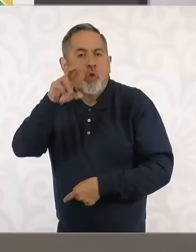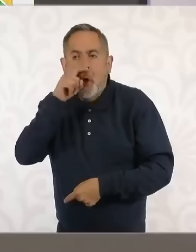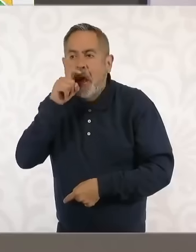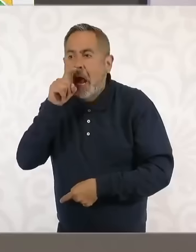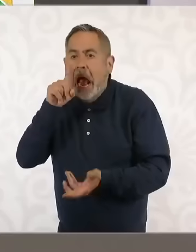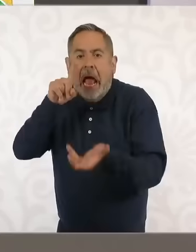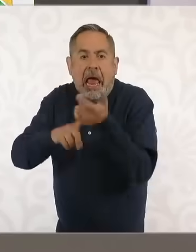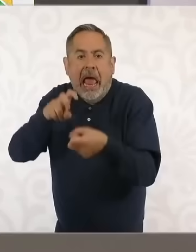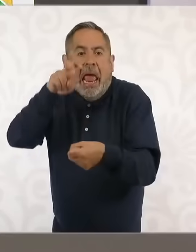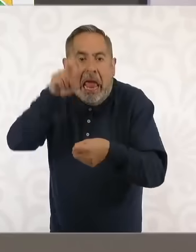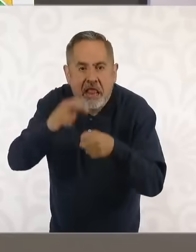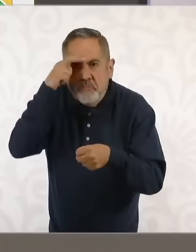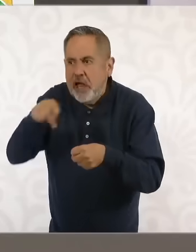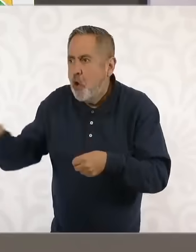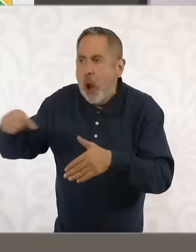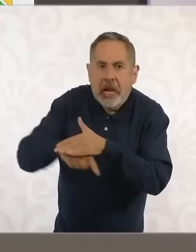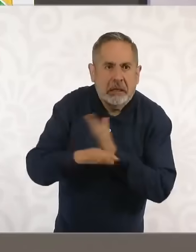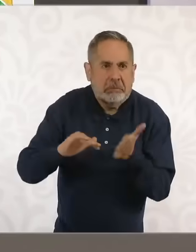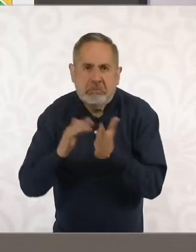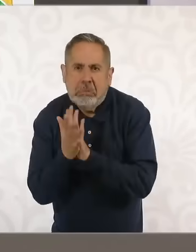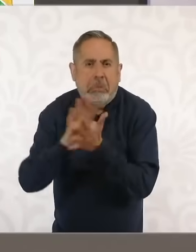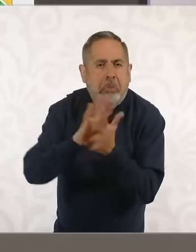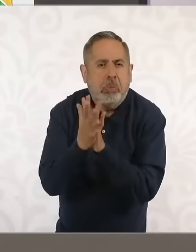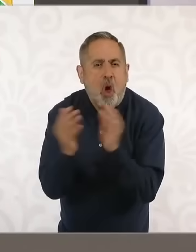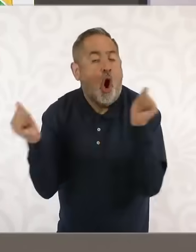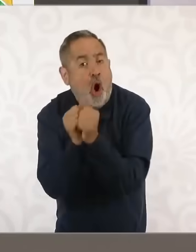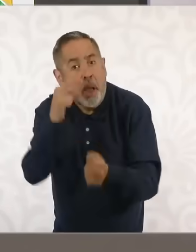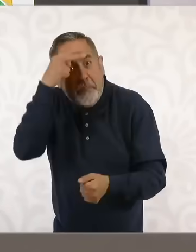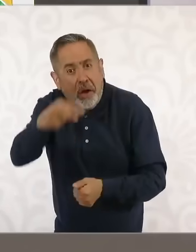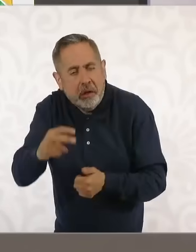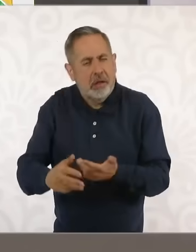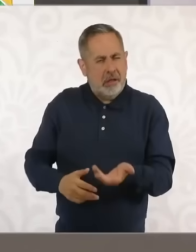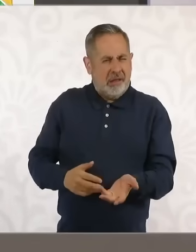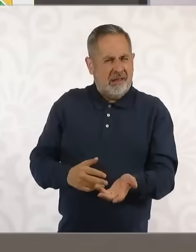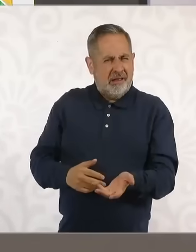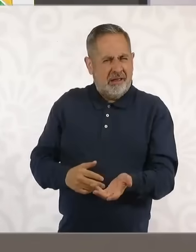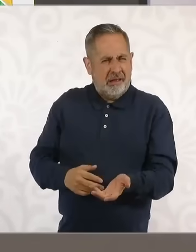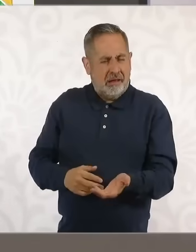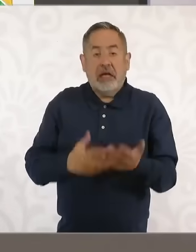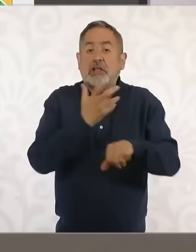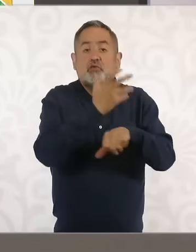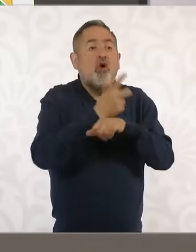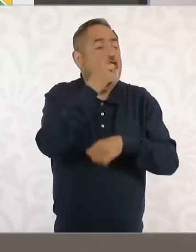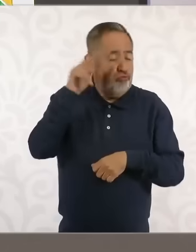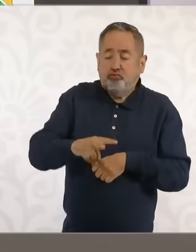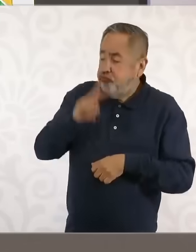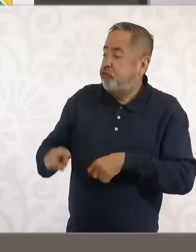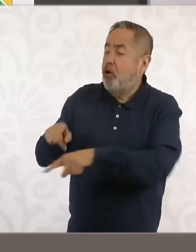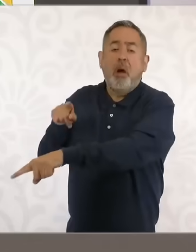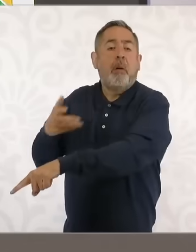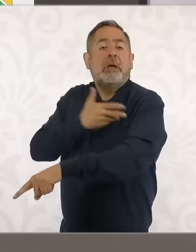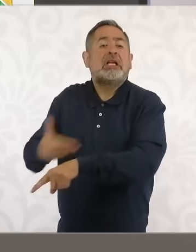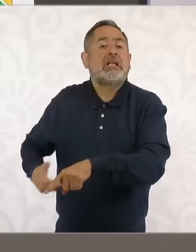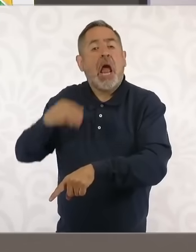de si es cierto o no esto, que se basa en un documento de Estados Unidos,